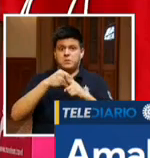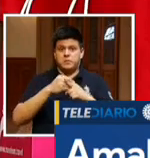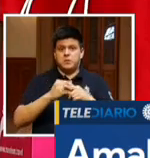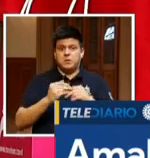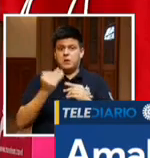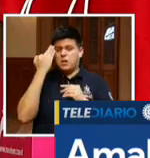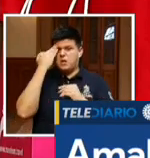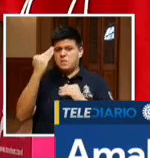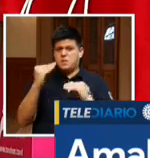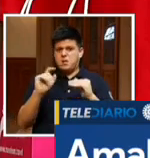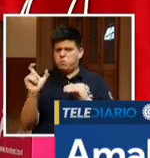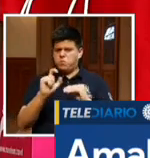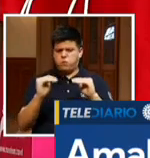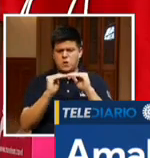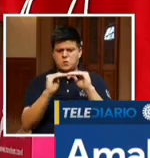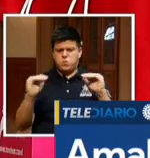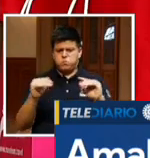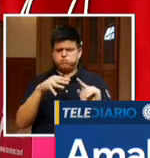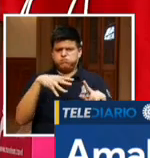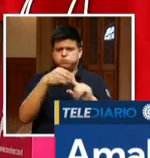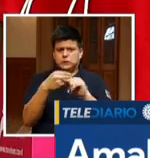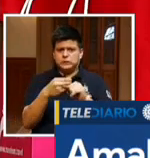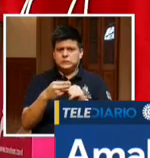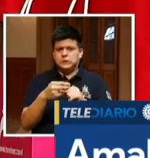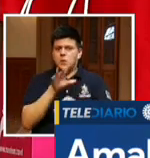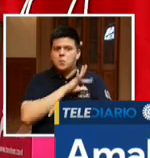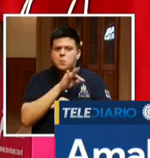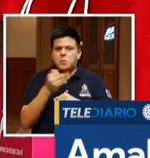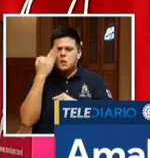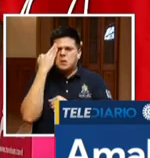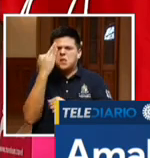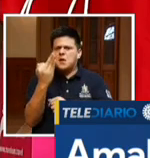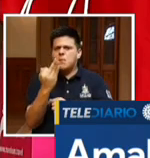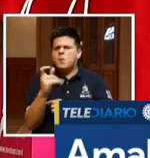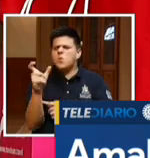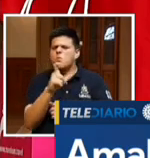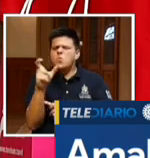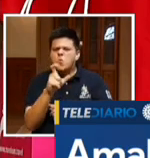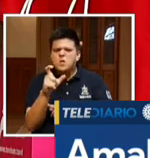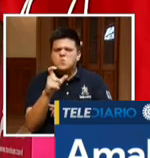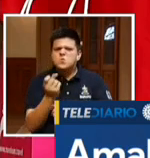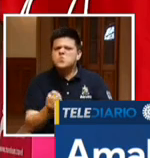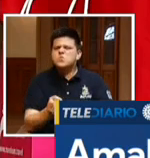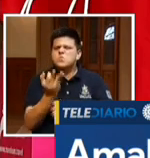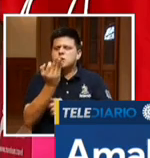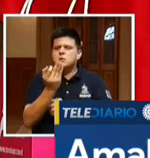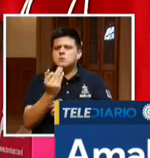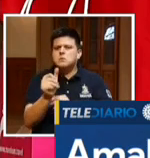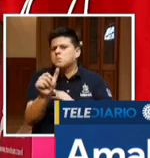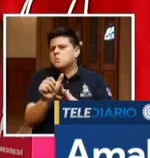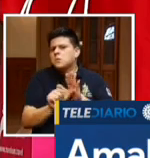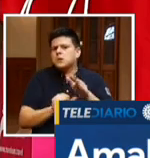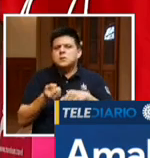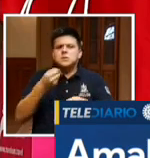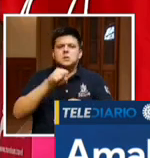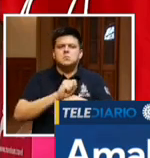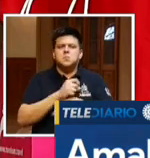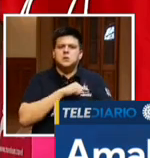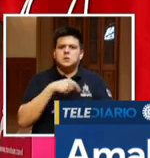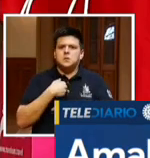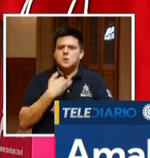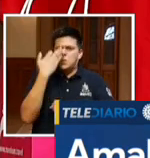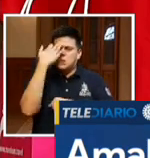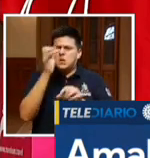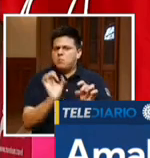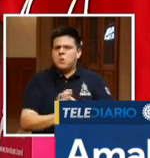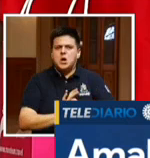durar semanas o meses, entonces no va a ser de un día para otro. Vamos a tener que seguir comparando las cifras, viendo